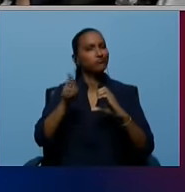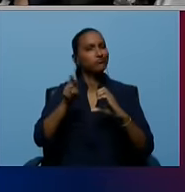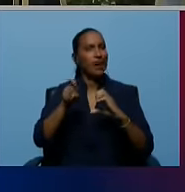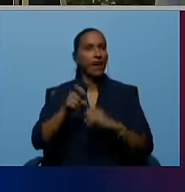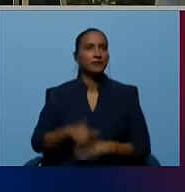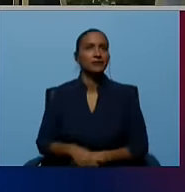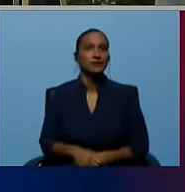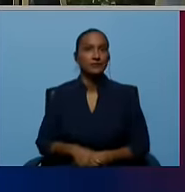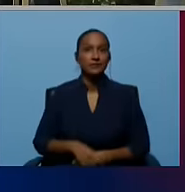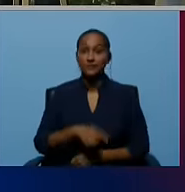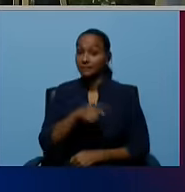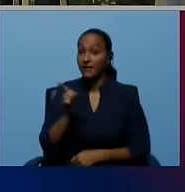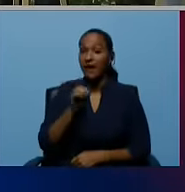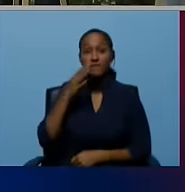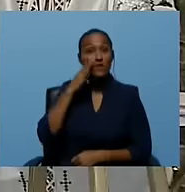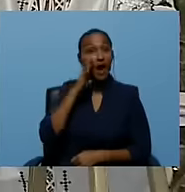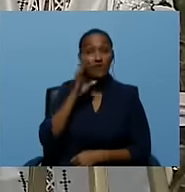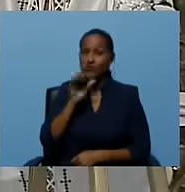¿Facebook? No tienen.